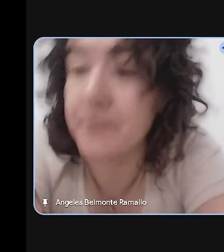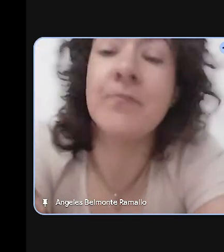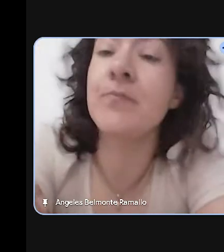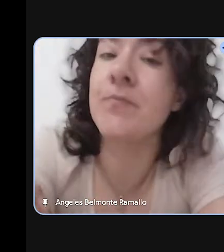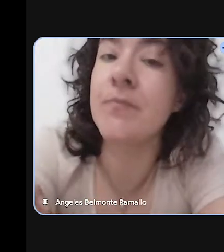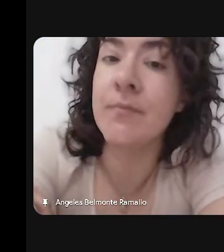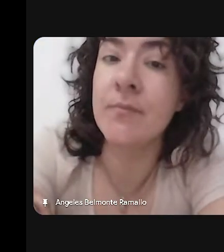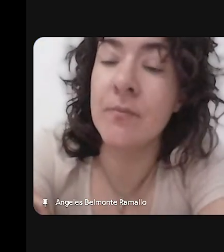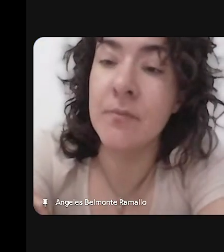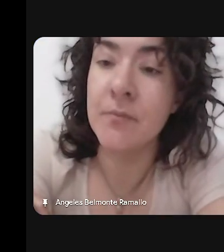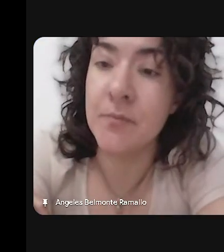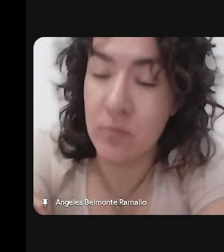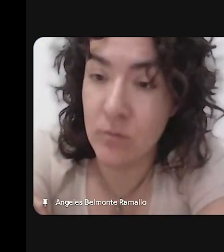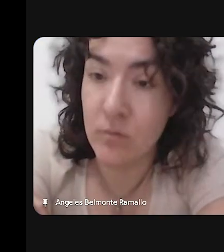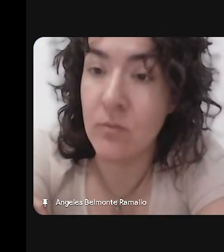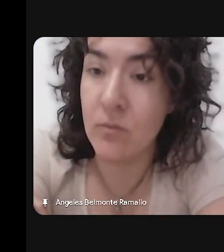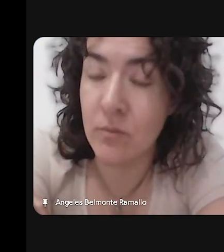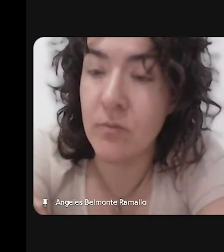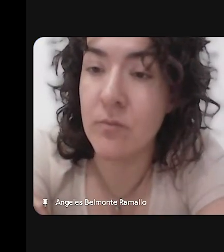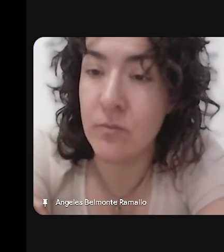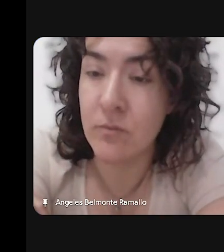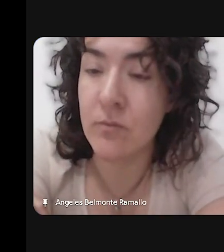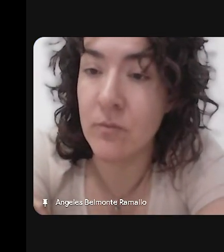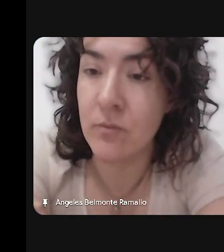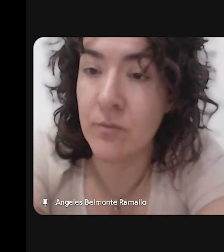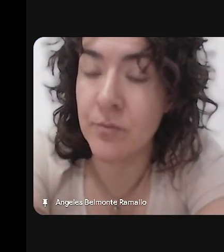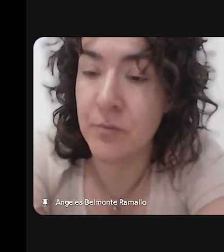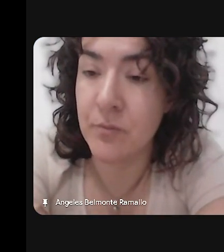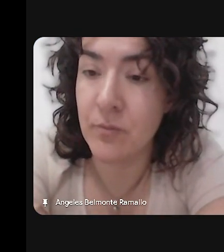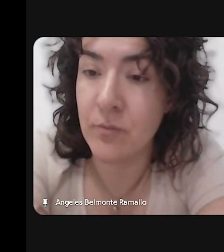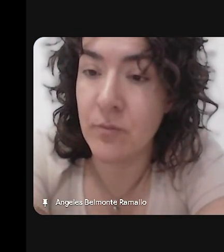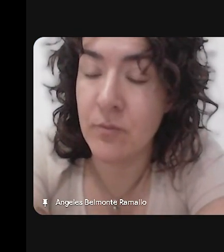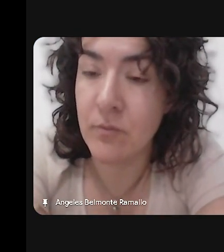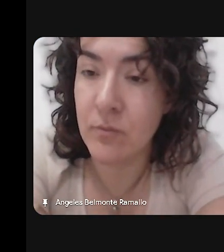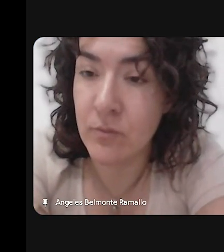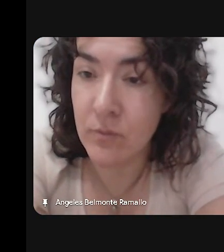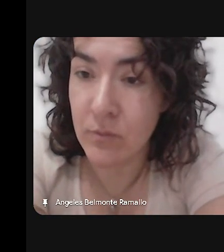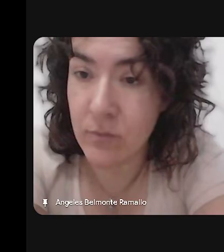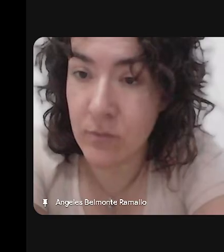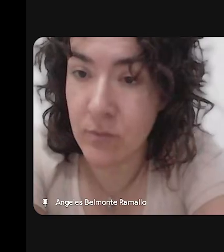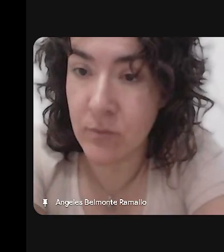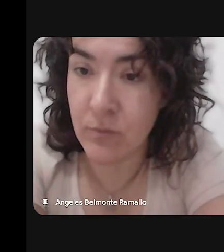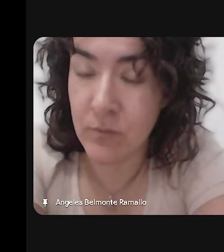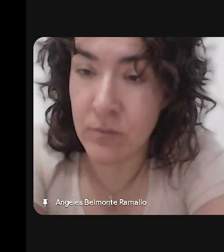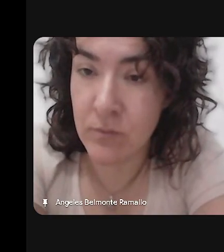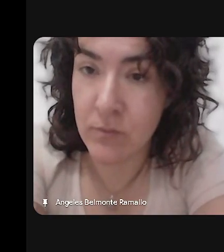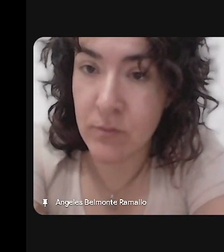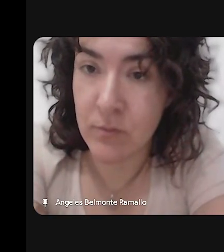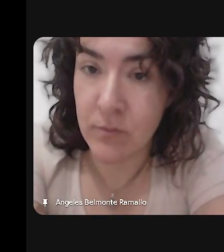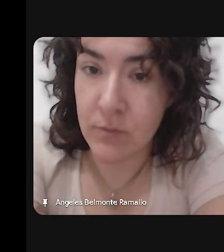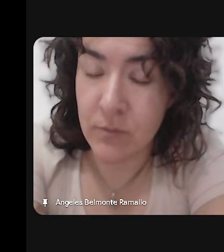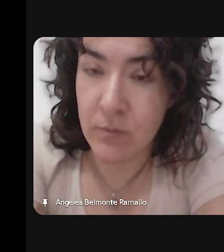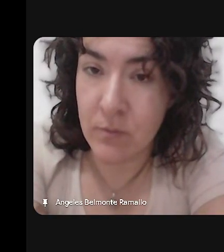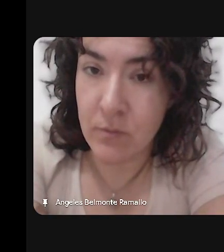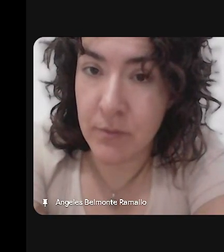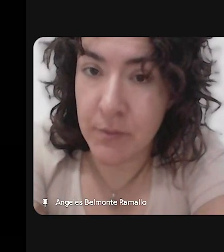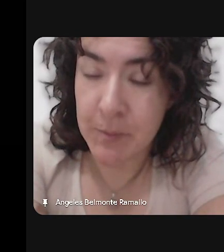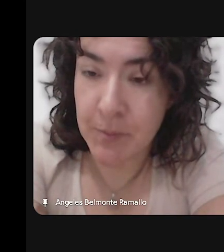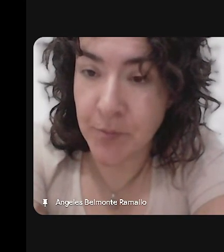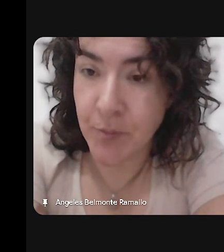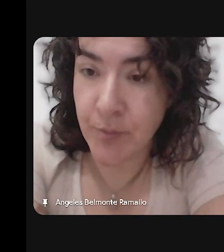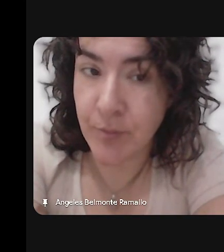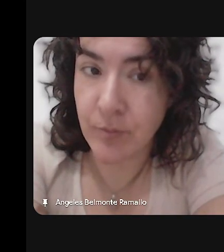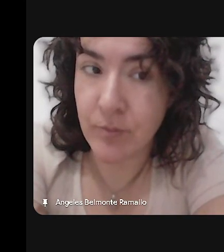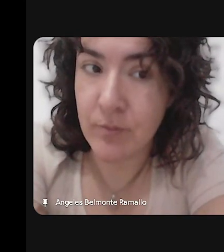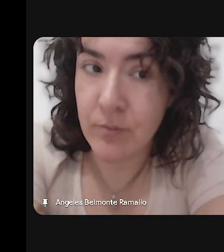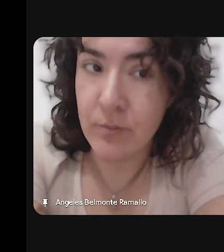denuncien? Sí. Yo, por ejemplo, he dado cuando era personal